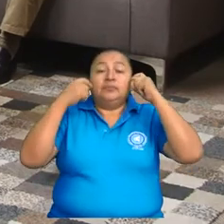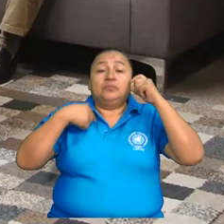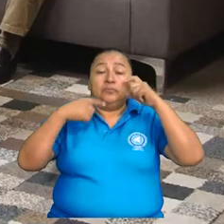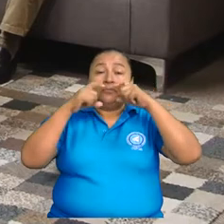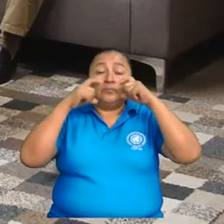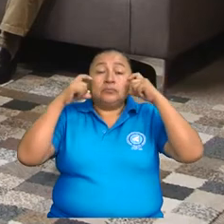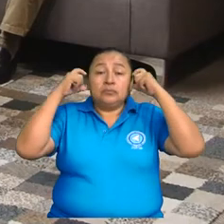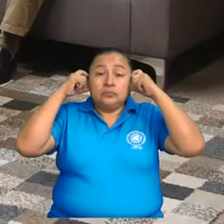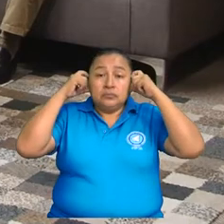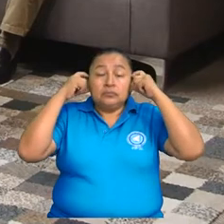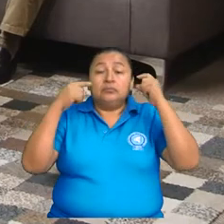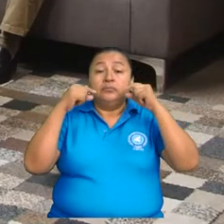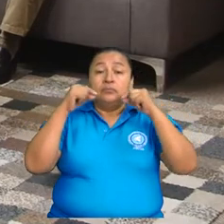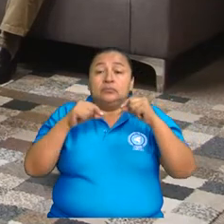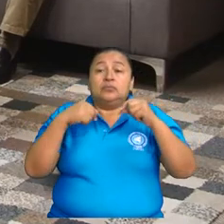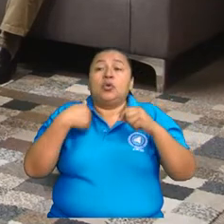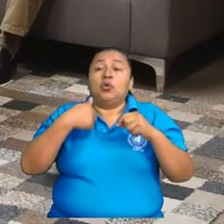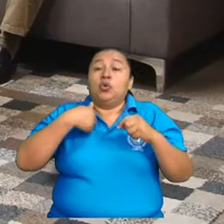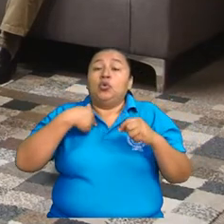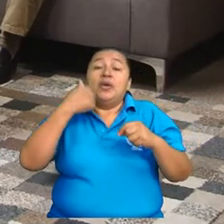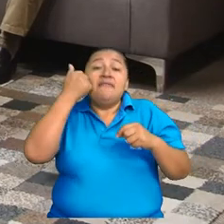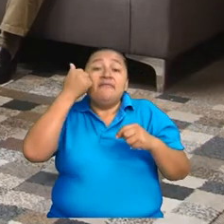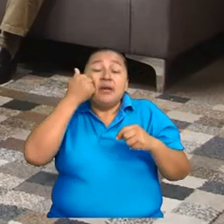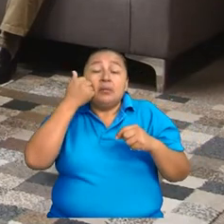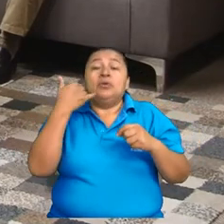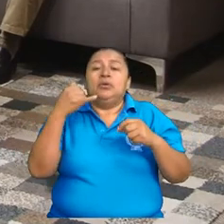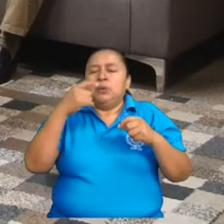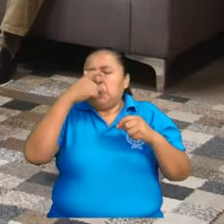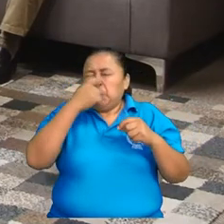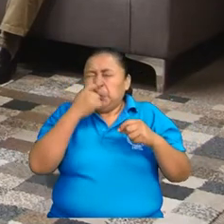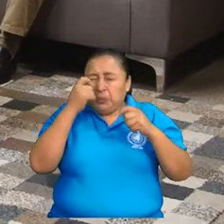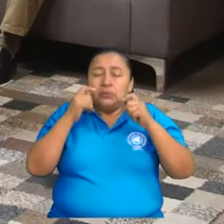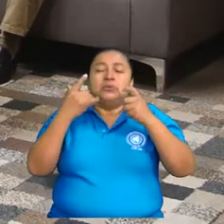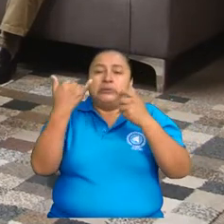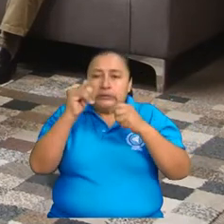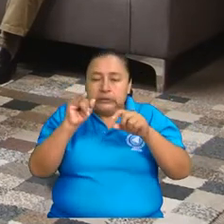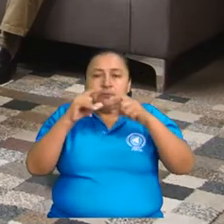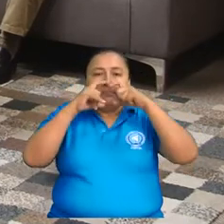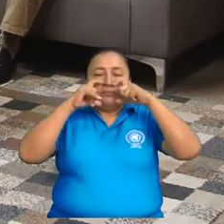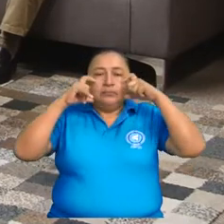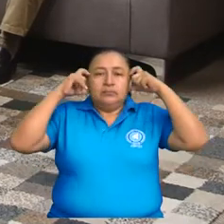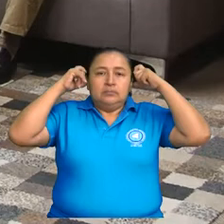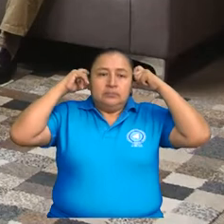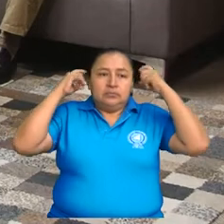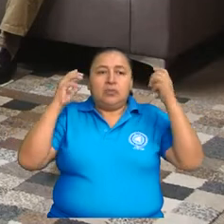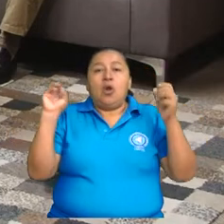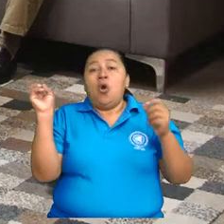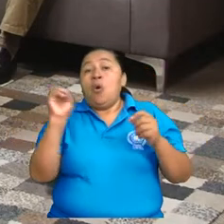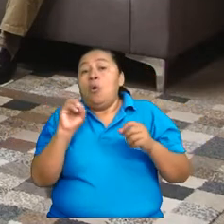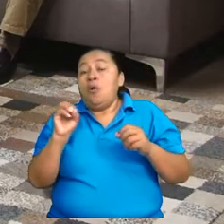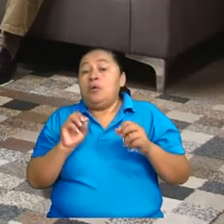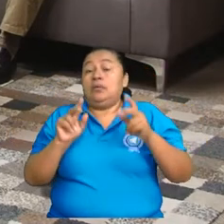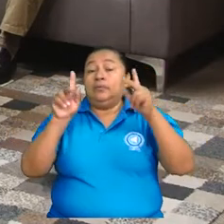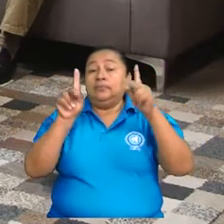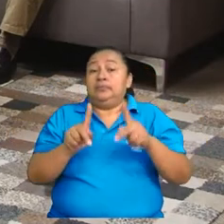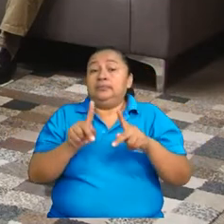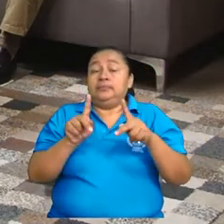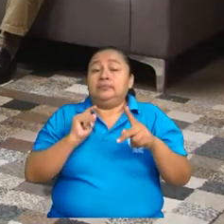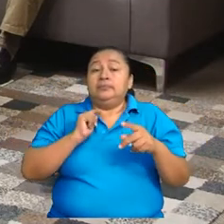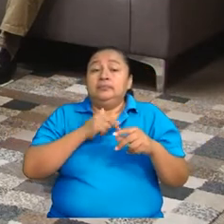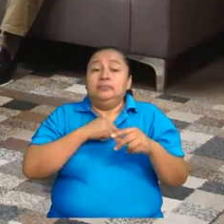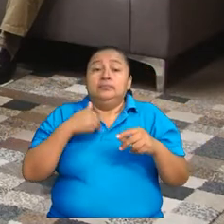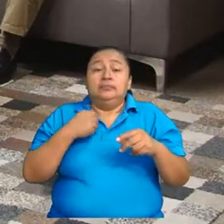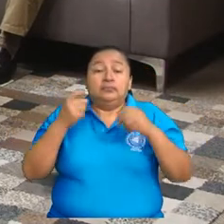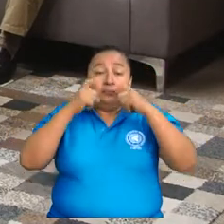la tendré que usar cuando estoy enfermo, voy a atender a una persona, ¿verdad? Pues si alguien quiere a